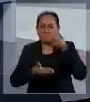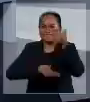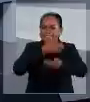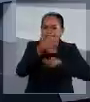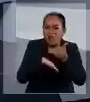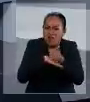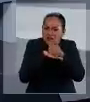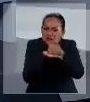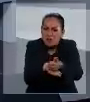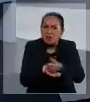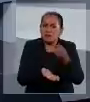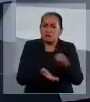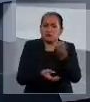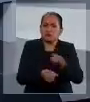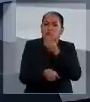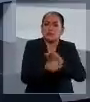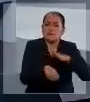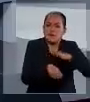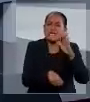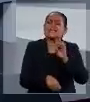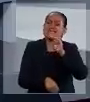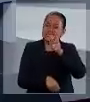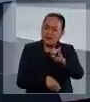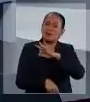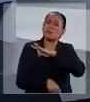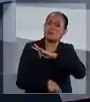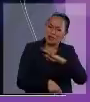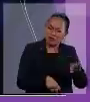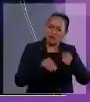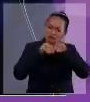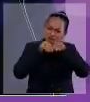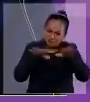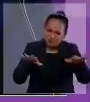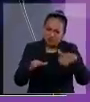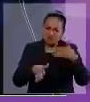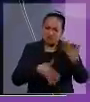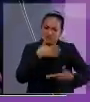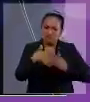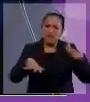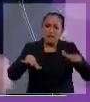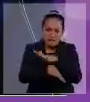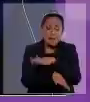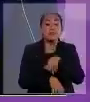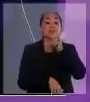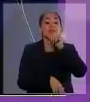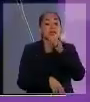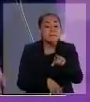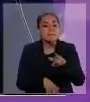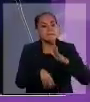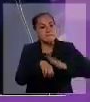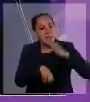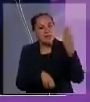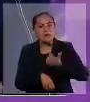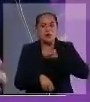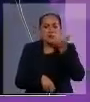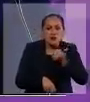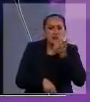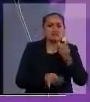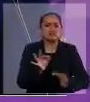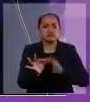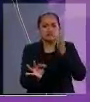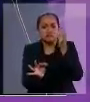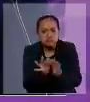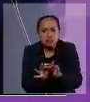oportunidades? Flexibilizarlo, que hoy es bastante inflexible. Flexibilizarlo en muchos sentidos, incluso presencialmente. Tenemos telebachilleratos, tenemos